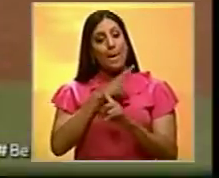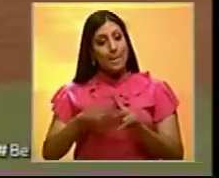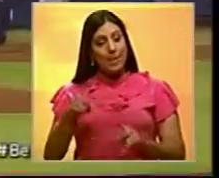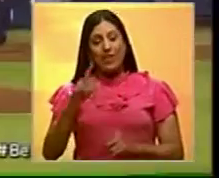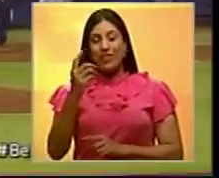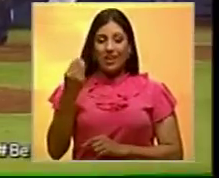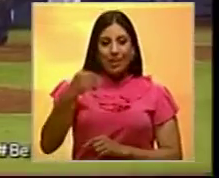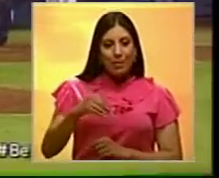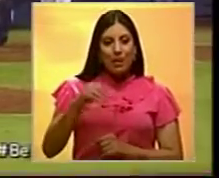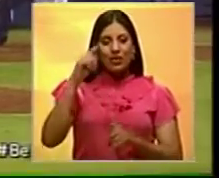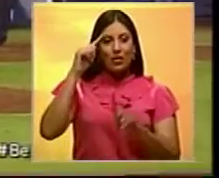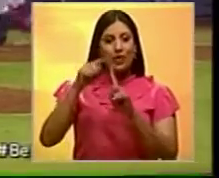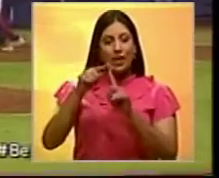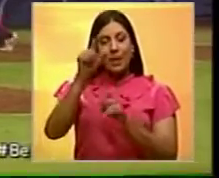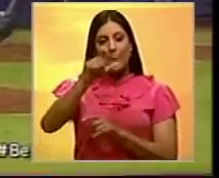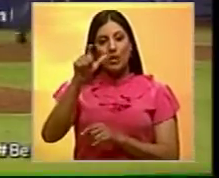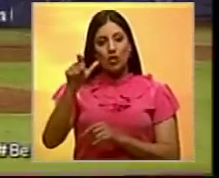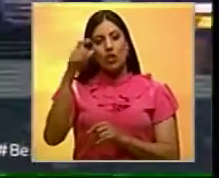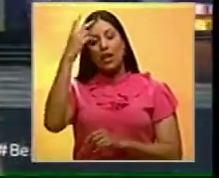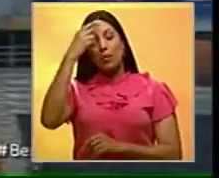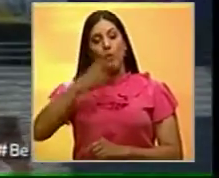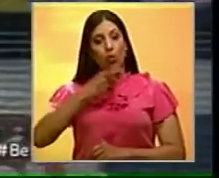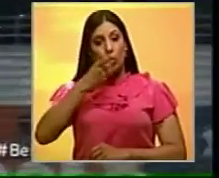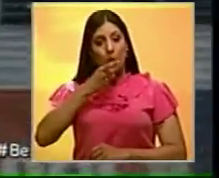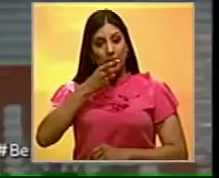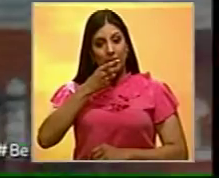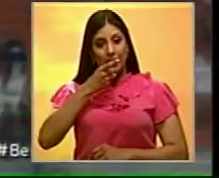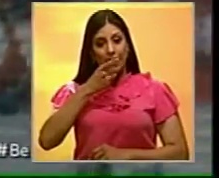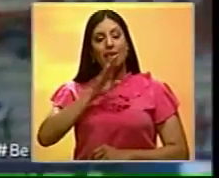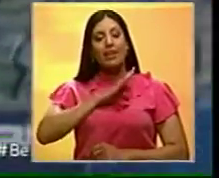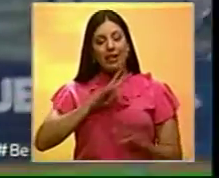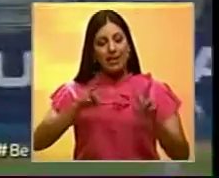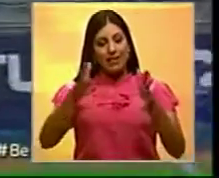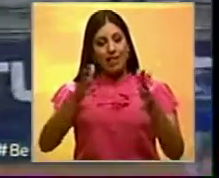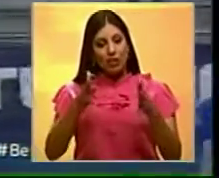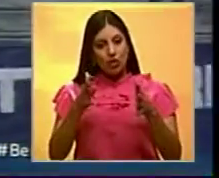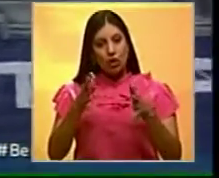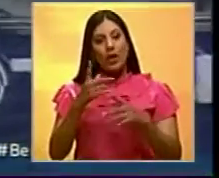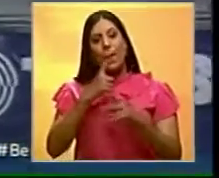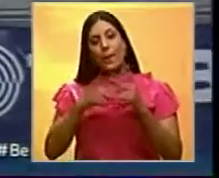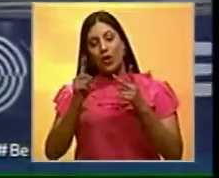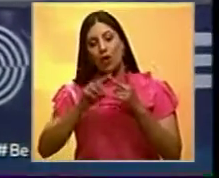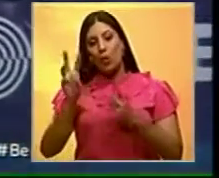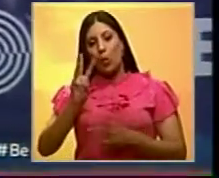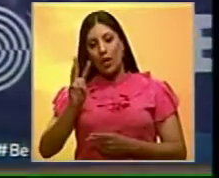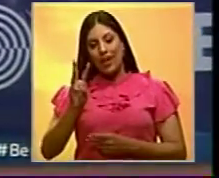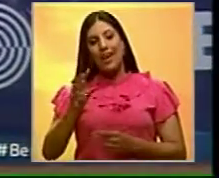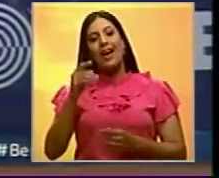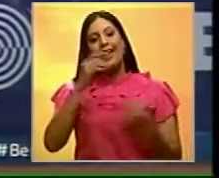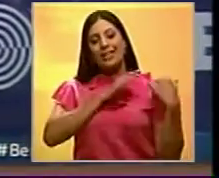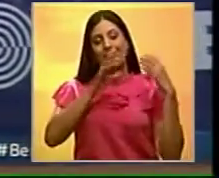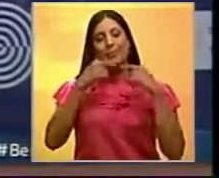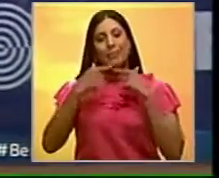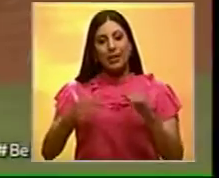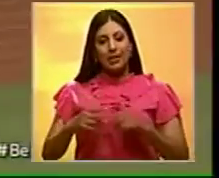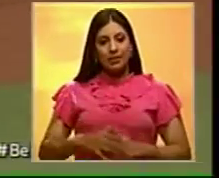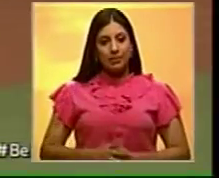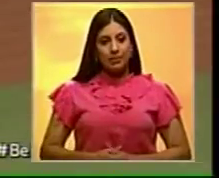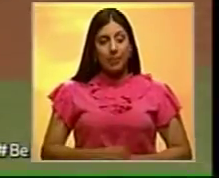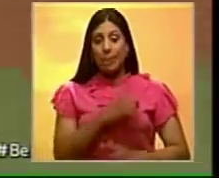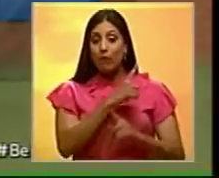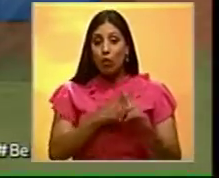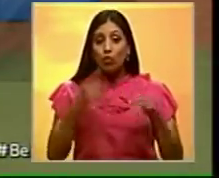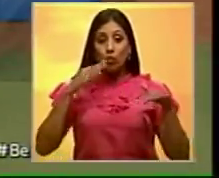fue suficiente para alcanzar a los turcos. El dominicano Stolmy Pimentel se apuntó la victoria, mientras que William Pérez cargó con el revés. En